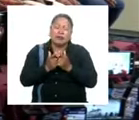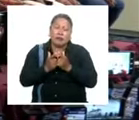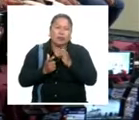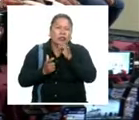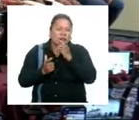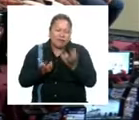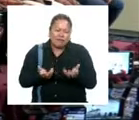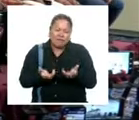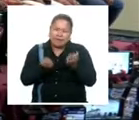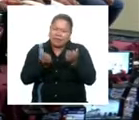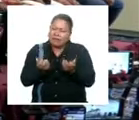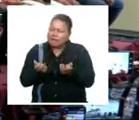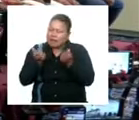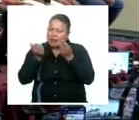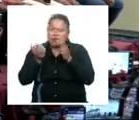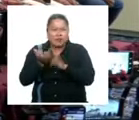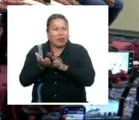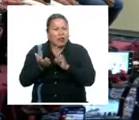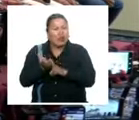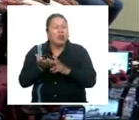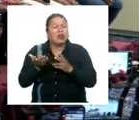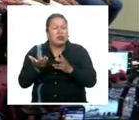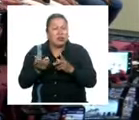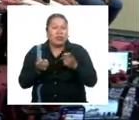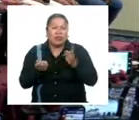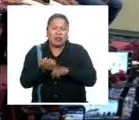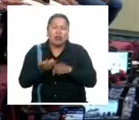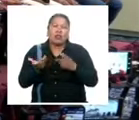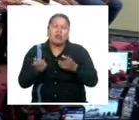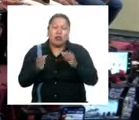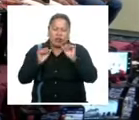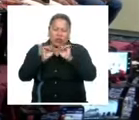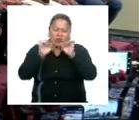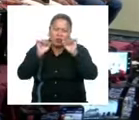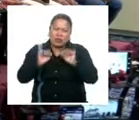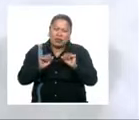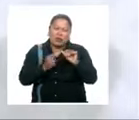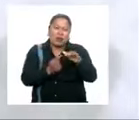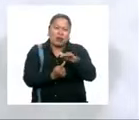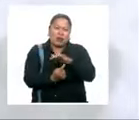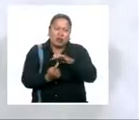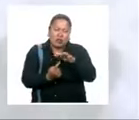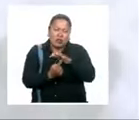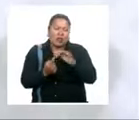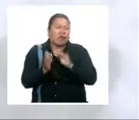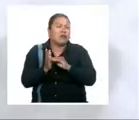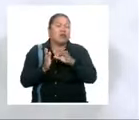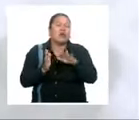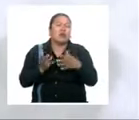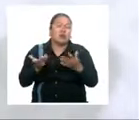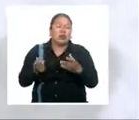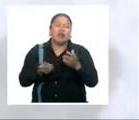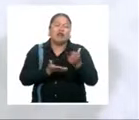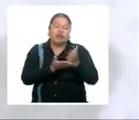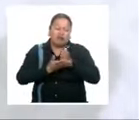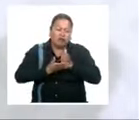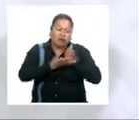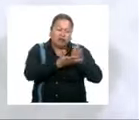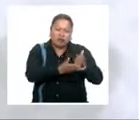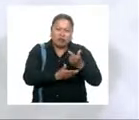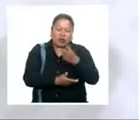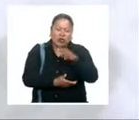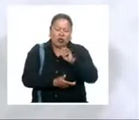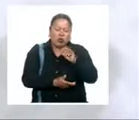los valores y principios de nuestro sistema social comunitario, como son el Tequio, la Gozona,